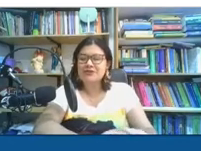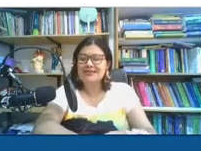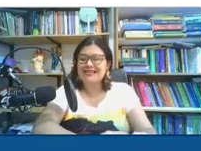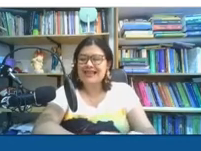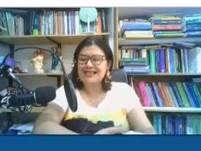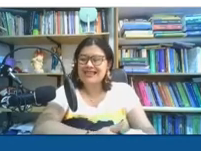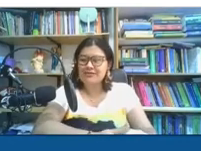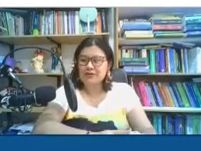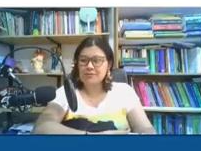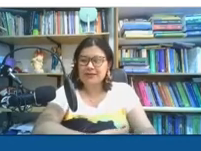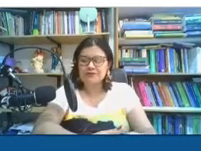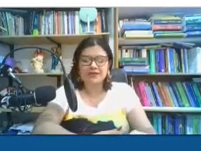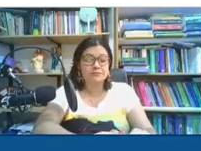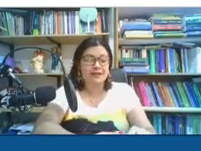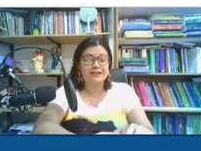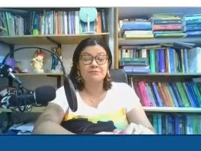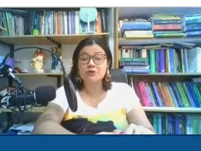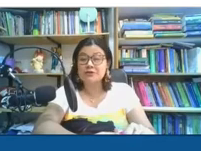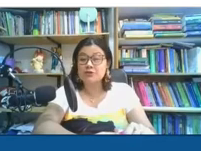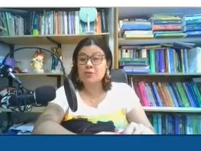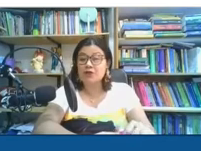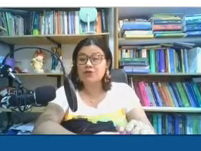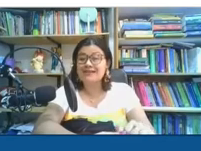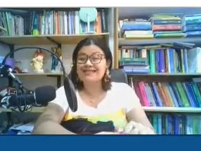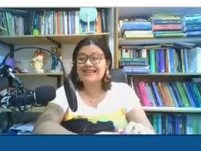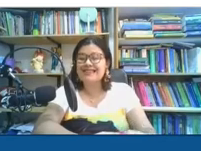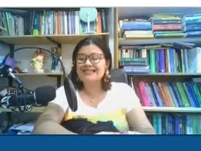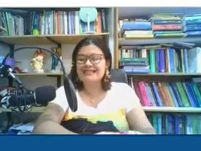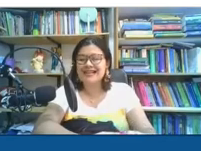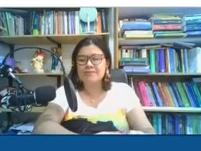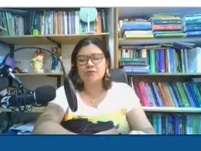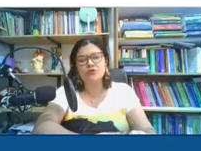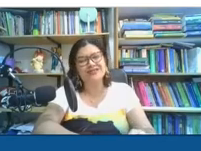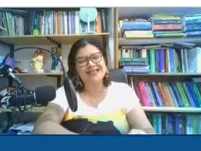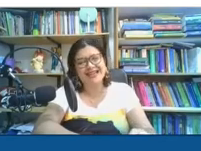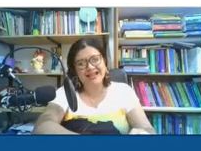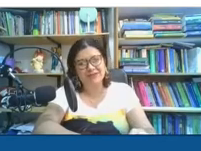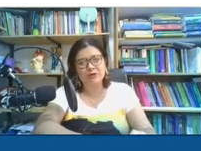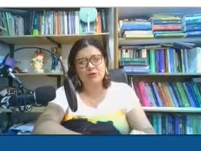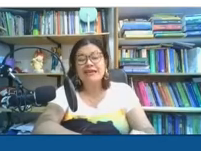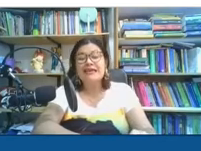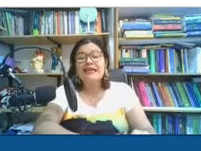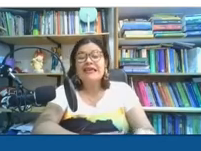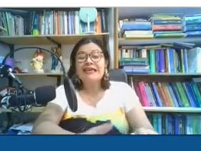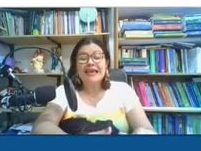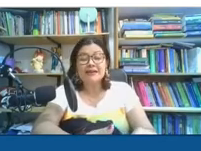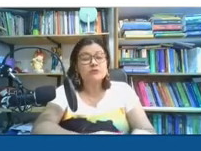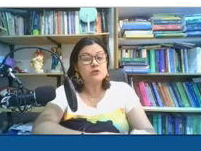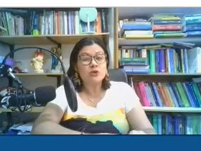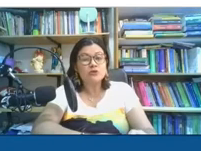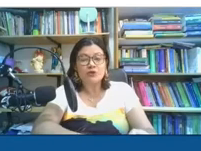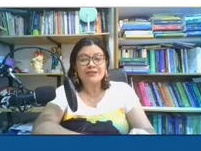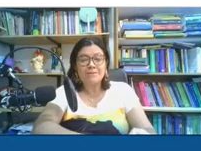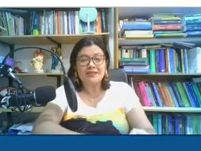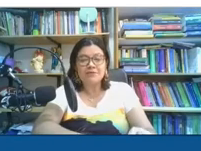contenido digital de valor para ustedes para las próximas convocatorias y en listas de reproducción de gran valor que creamos